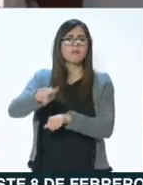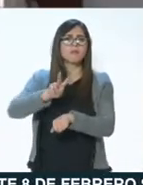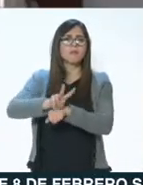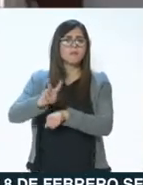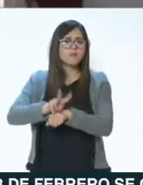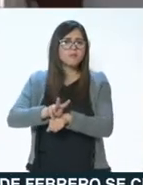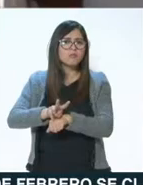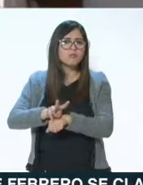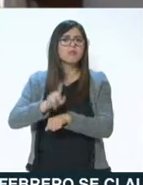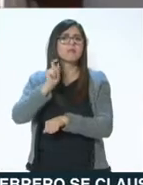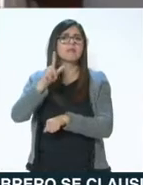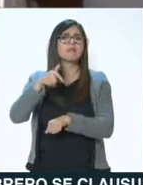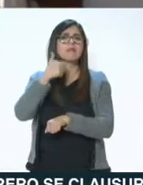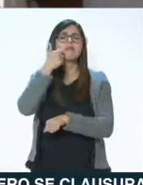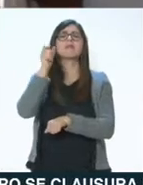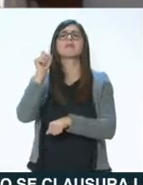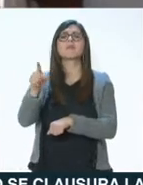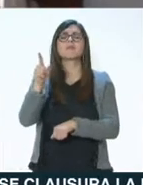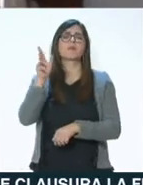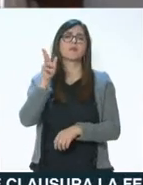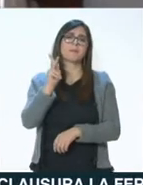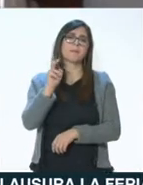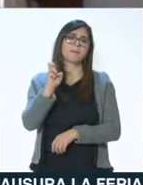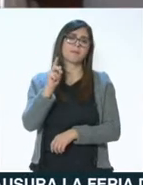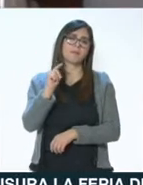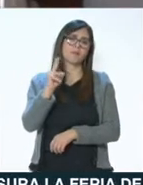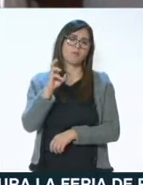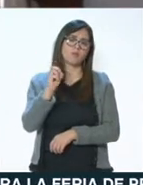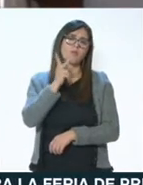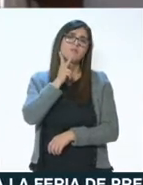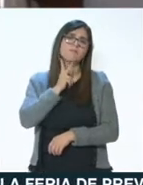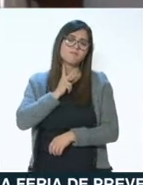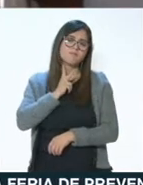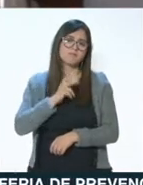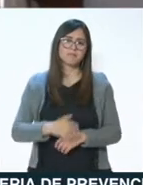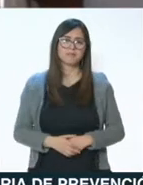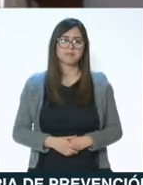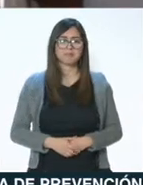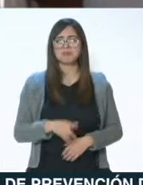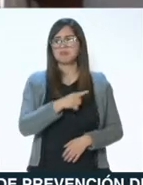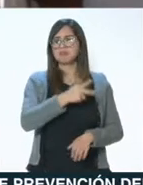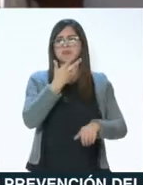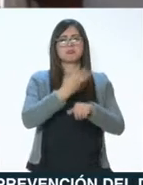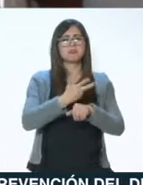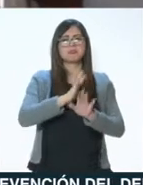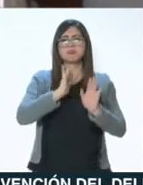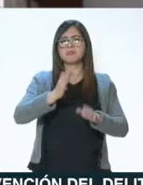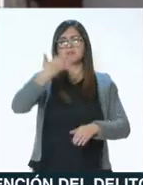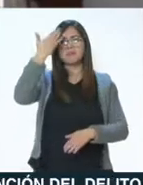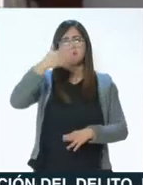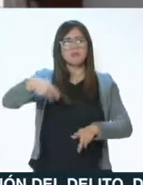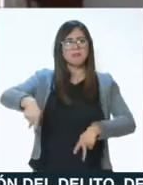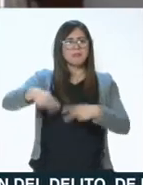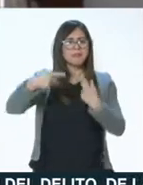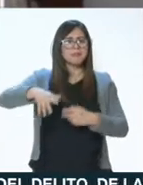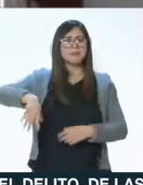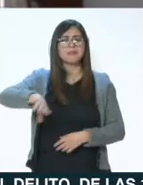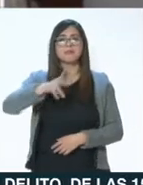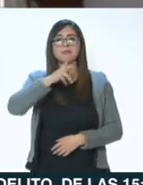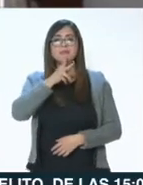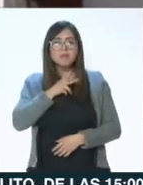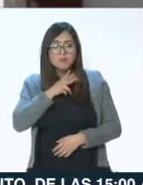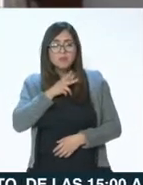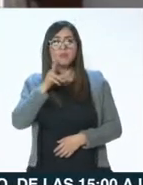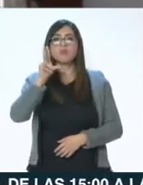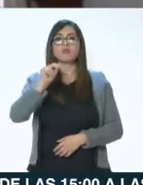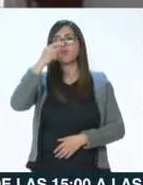vez? Bueno, pero el petróleo ya tienen, digamos, acceso al petróleo venezolano en términos de mercado. No creo que